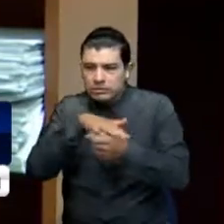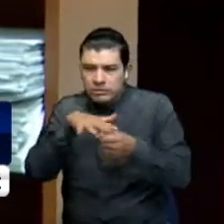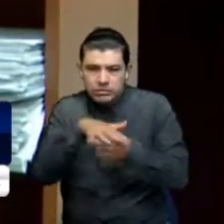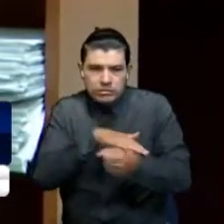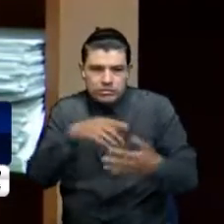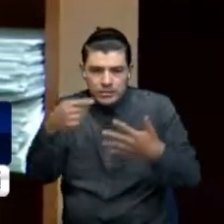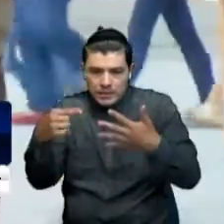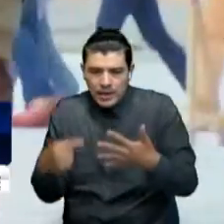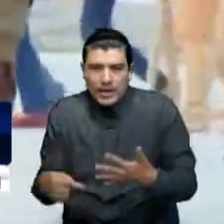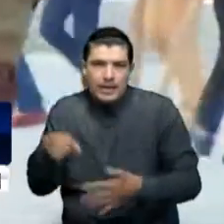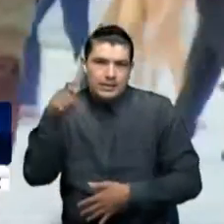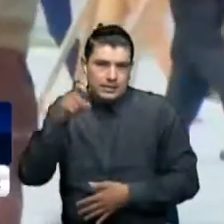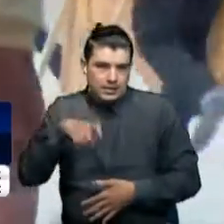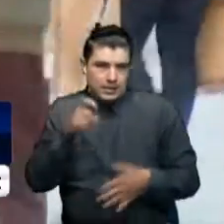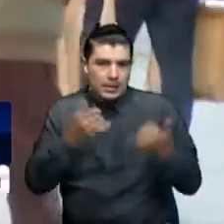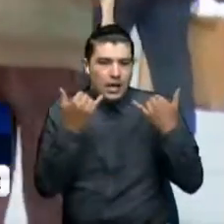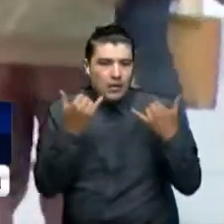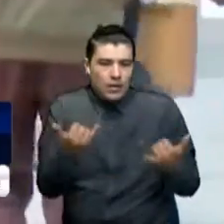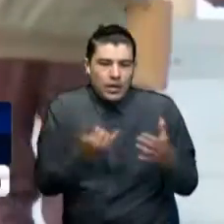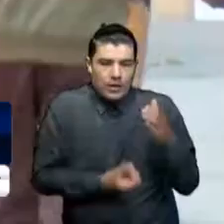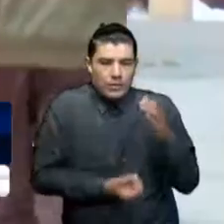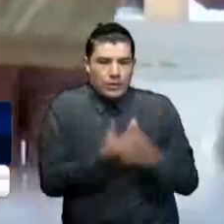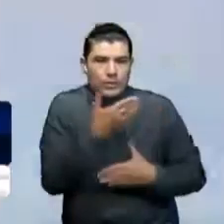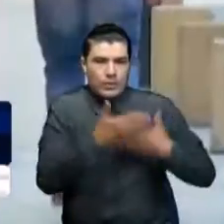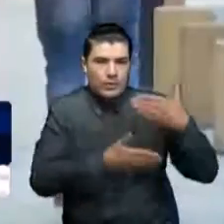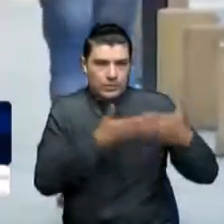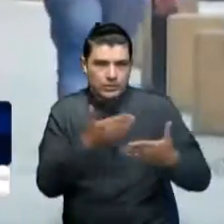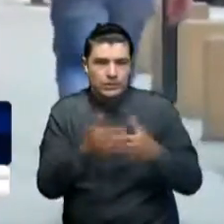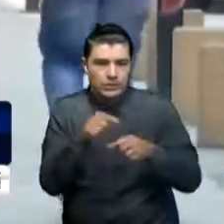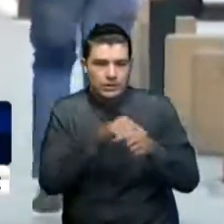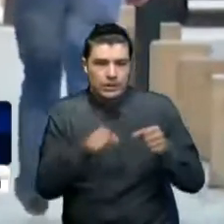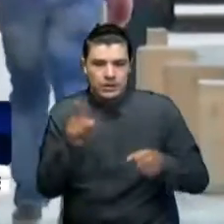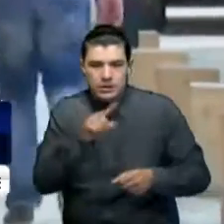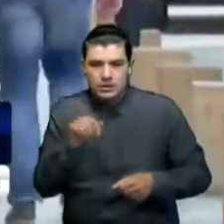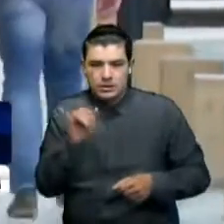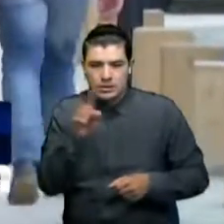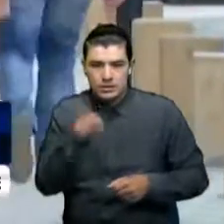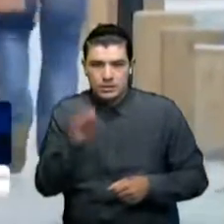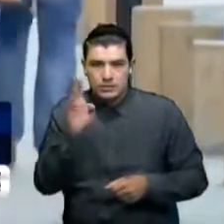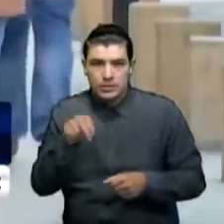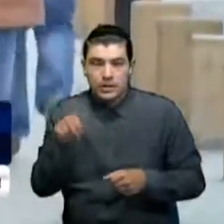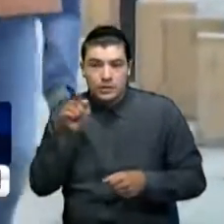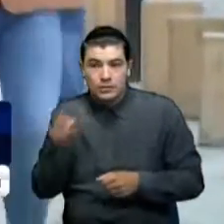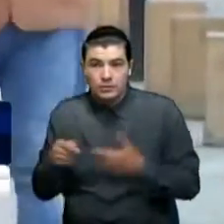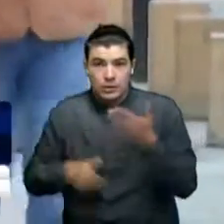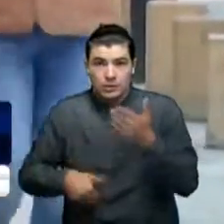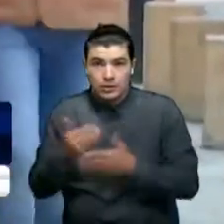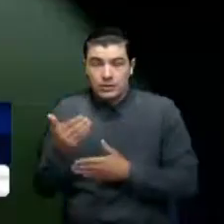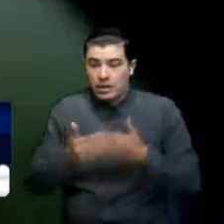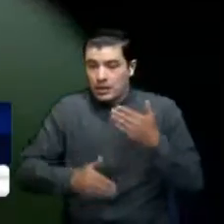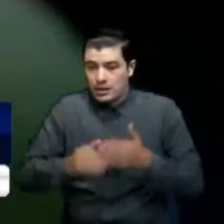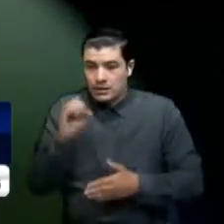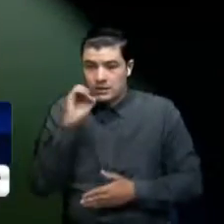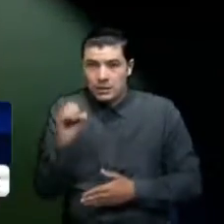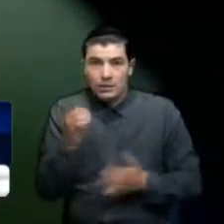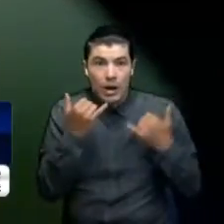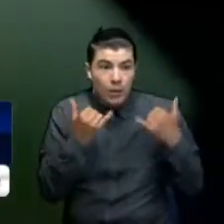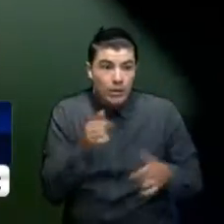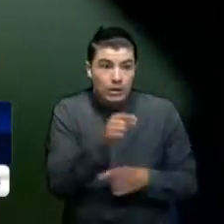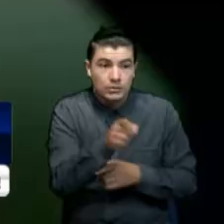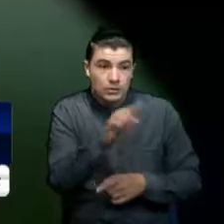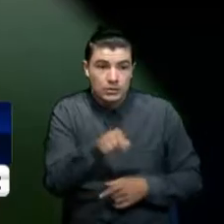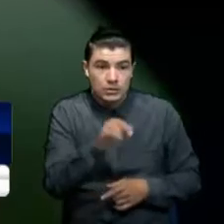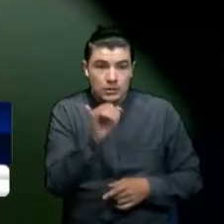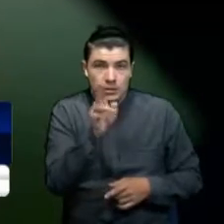digamos una actualización total el procedimiento inicia desde cero y el actual perderá vigencia por lo que es importante